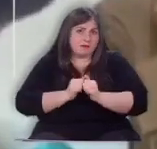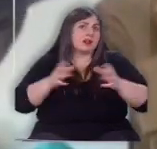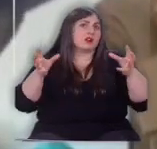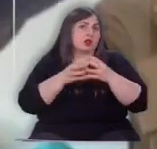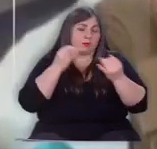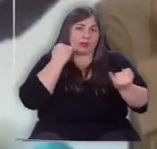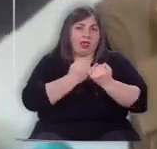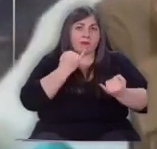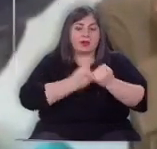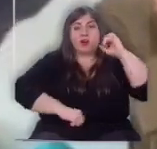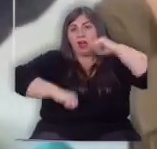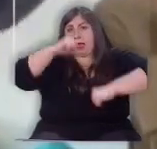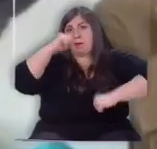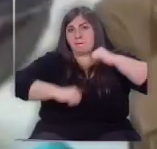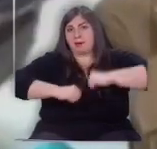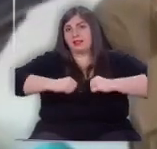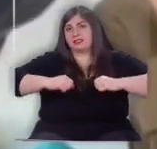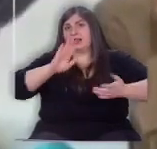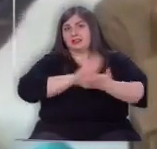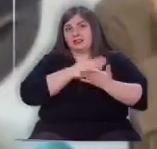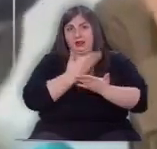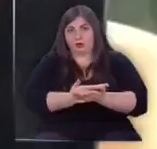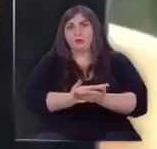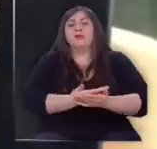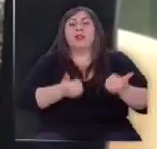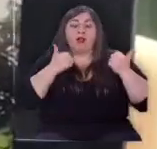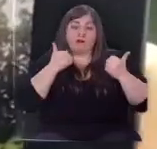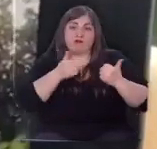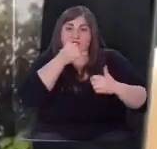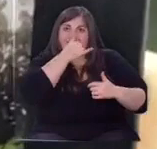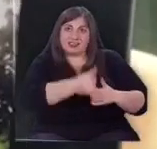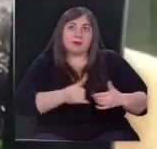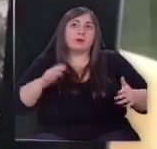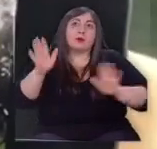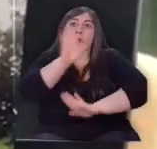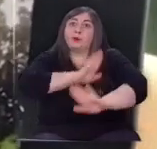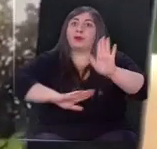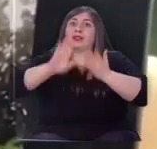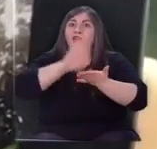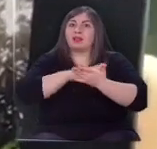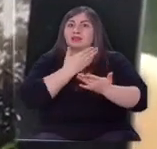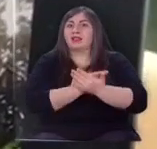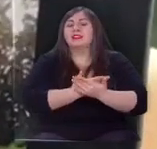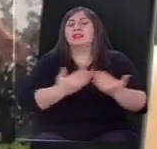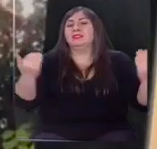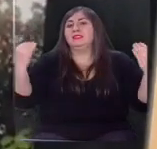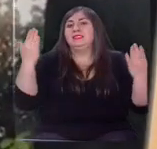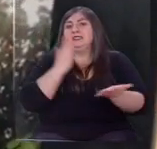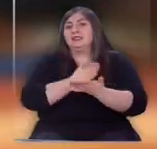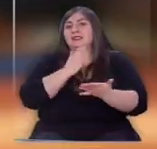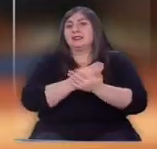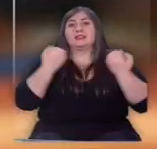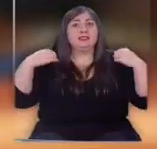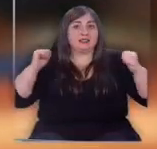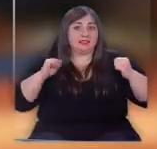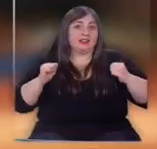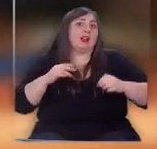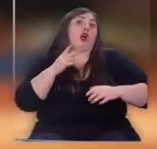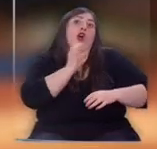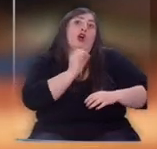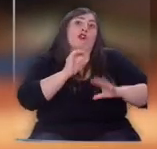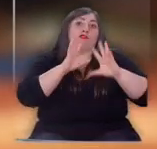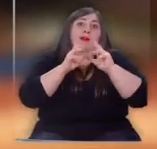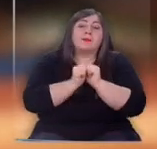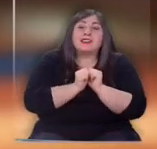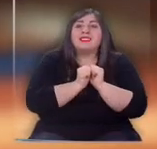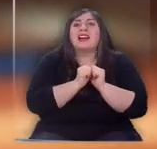amigos y empresas para mantener su estado físico, pasar un buen rato y sobre todo cuidar la salud. Clases deportivas o retos en familia vía plataformas como